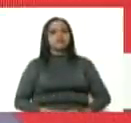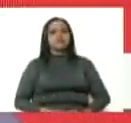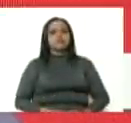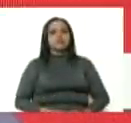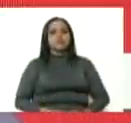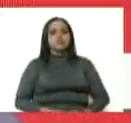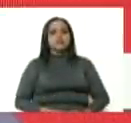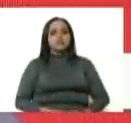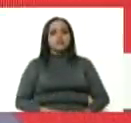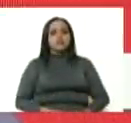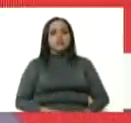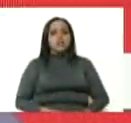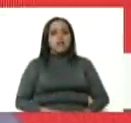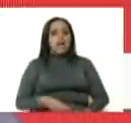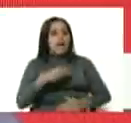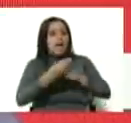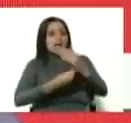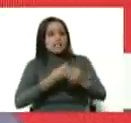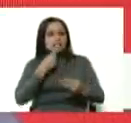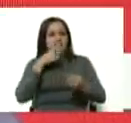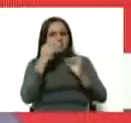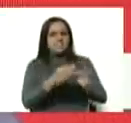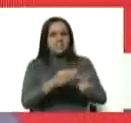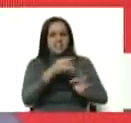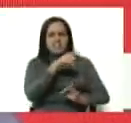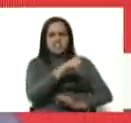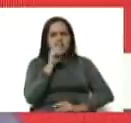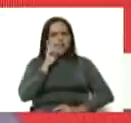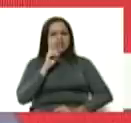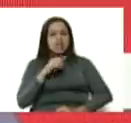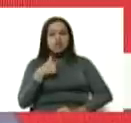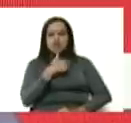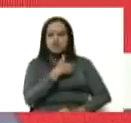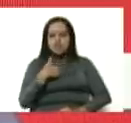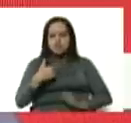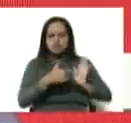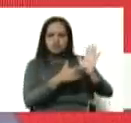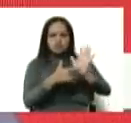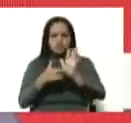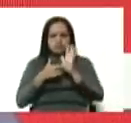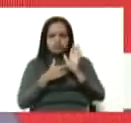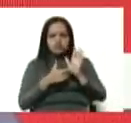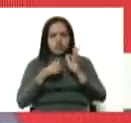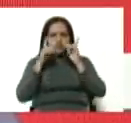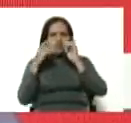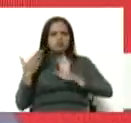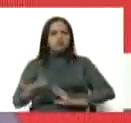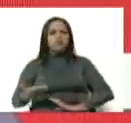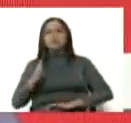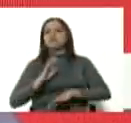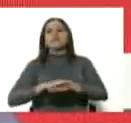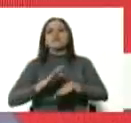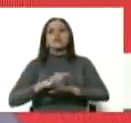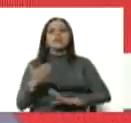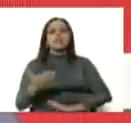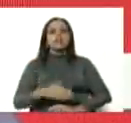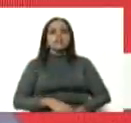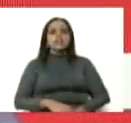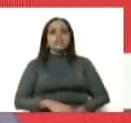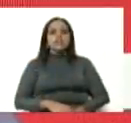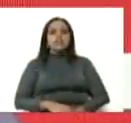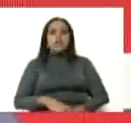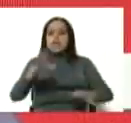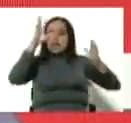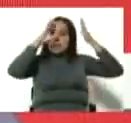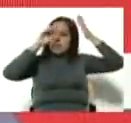instrumentalizar este absurdo. Yo quiero una imagen muy importante. porque el embajador británico